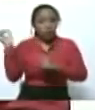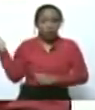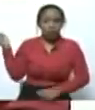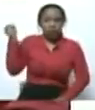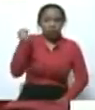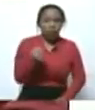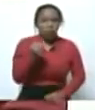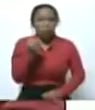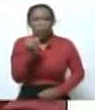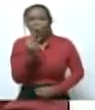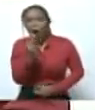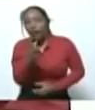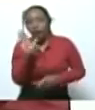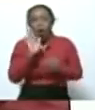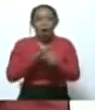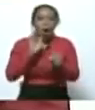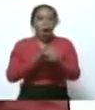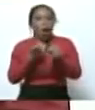sé cuántos